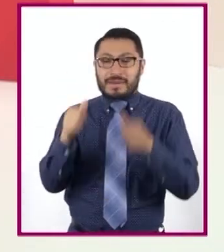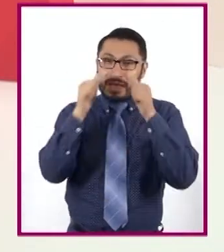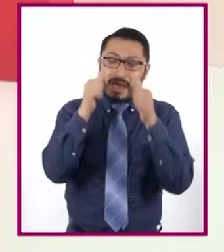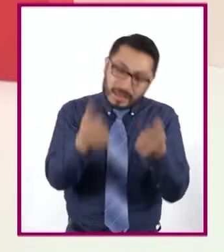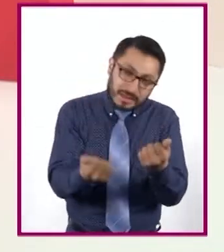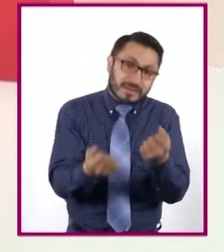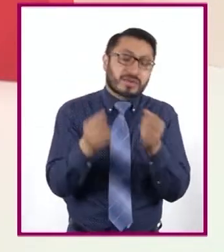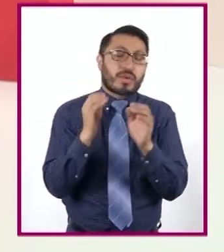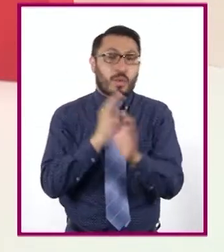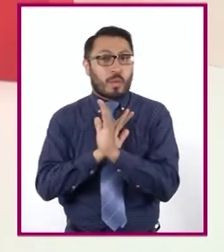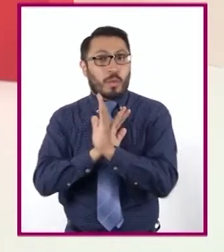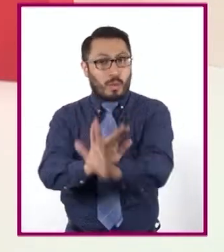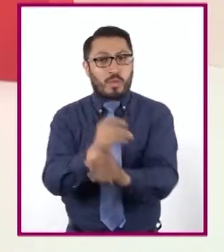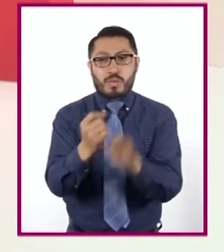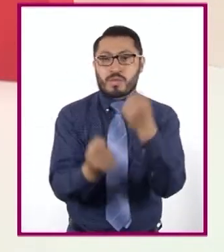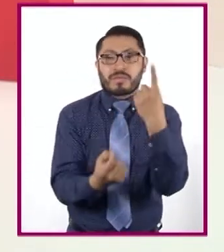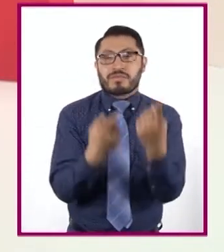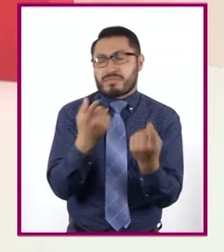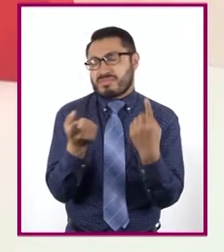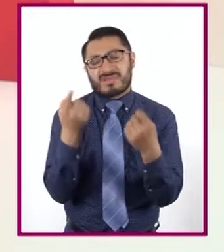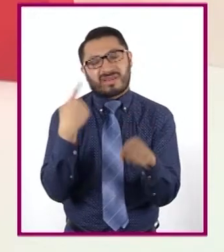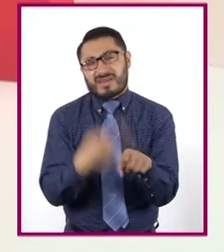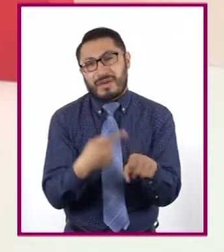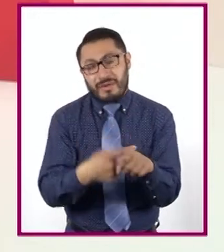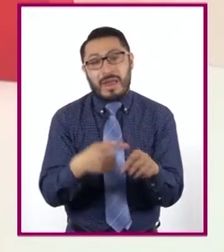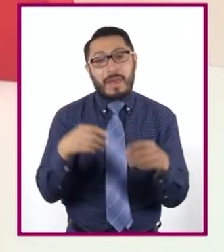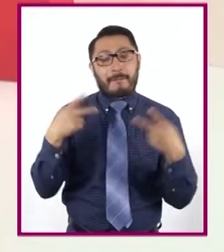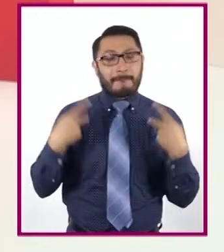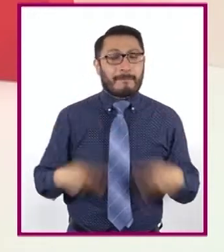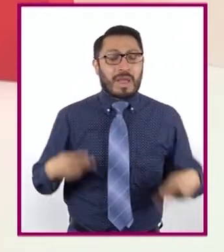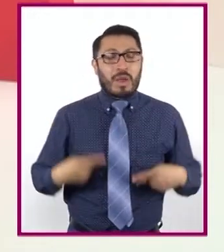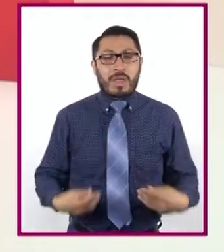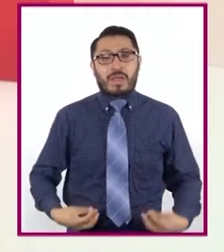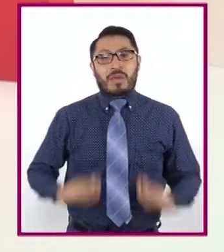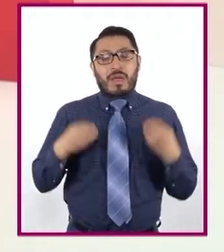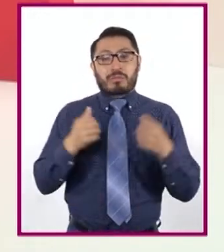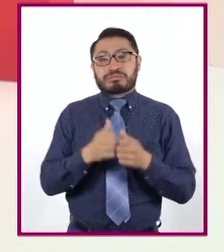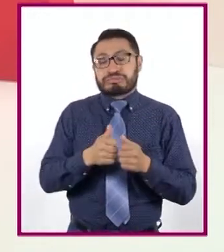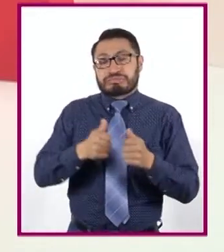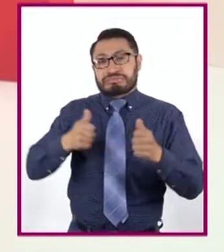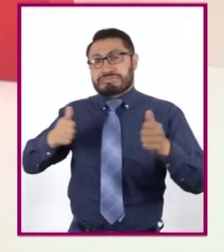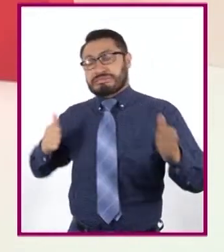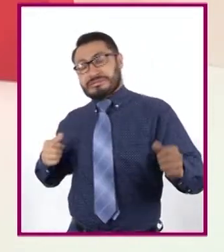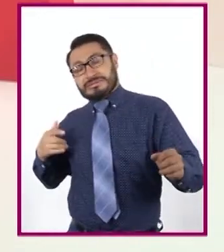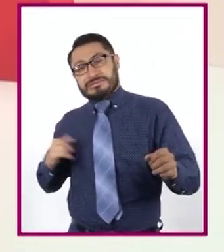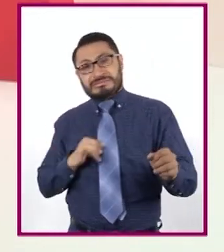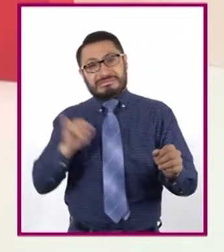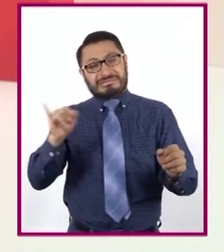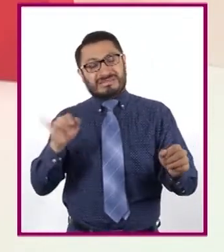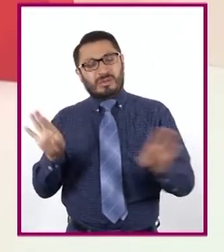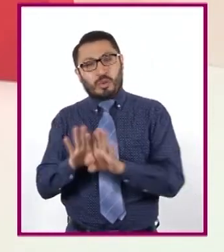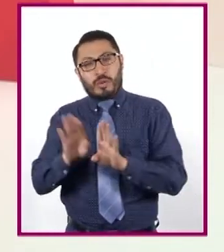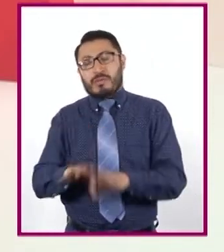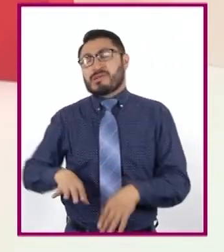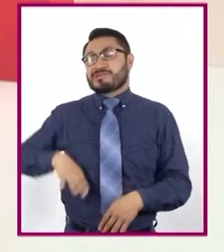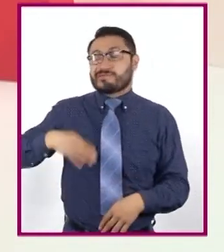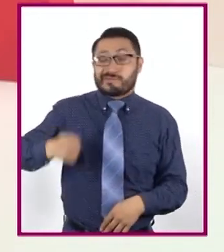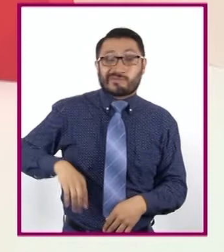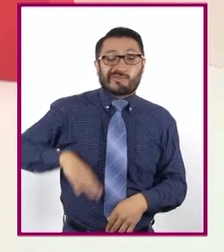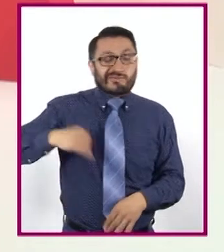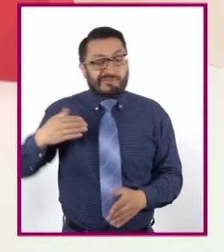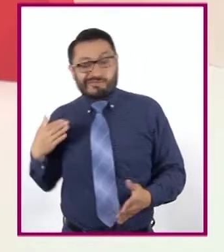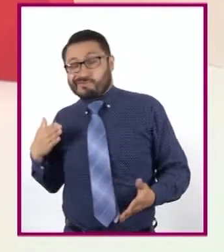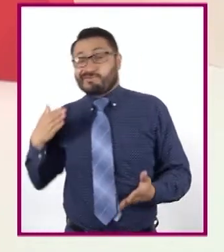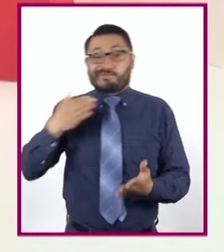prevenir ciertos padecimientos que quienes viven más lejos tendrán que hacer un mayor esfuerzo para ir a consulta o alguna revisión.